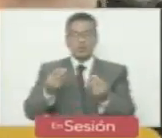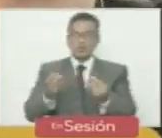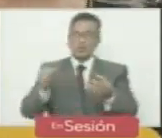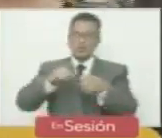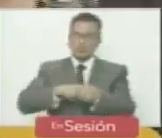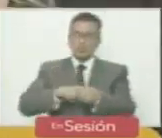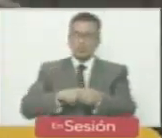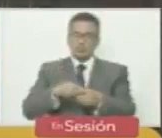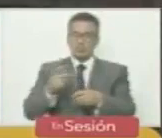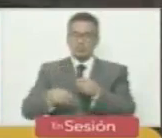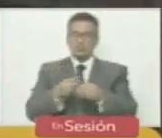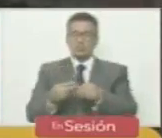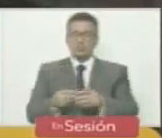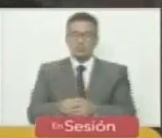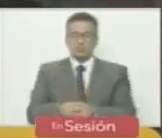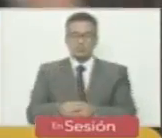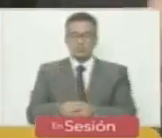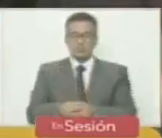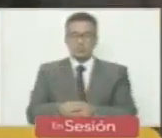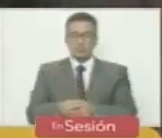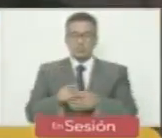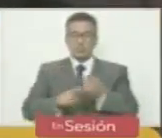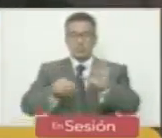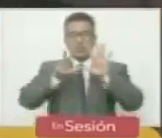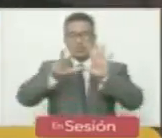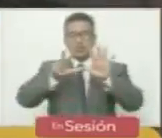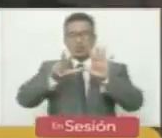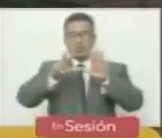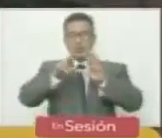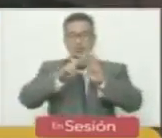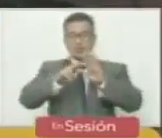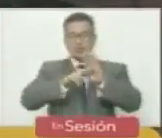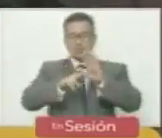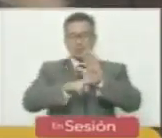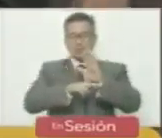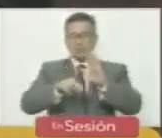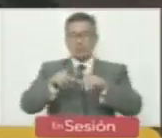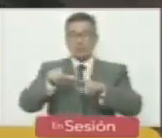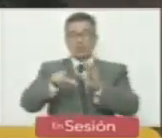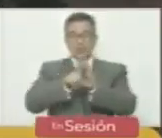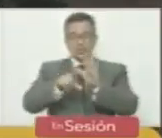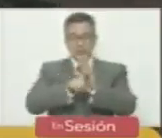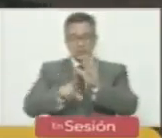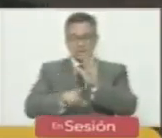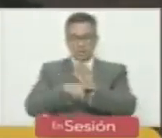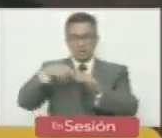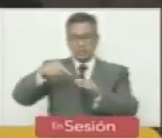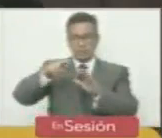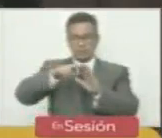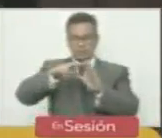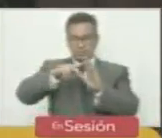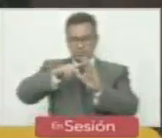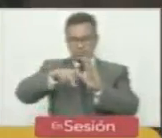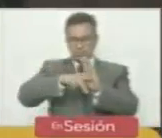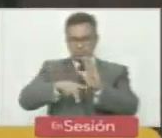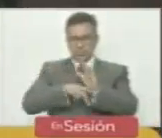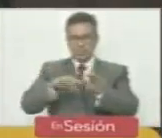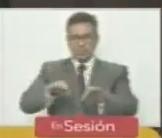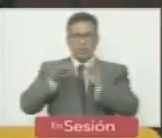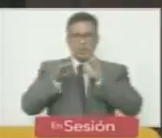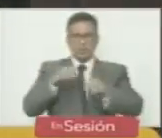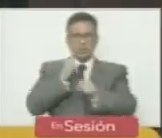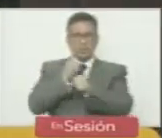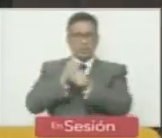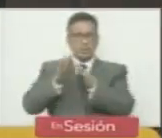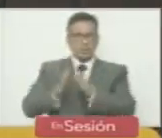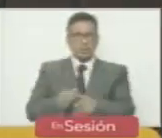vinculados con lo que eran las 8 leyes normativas, o lo que serán las 8 leyes normativas y especiales de los